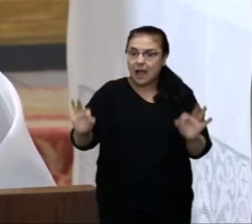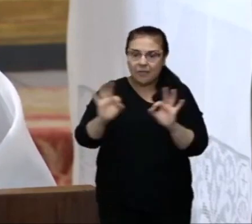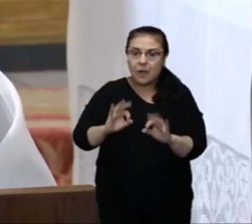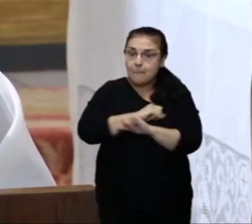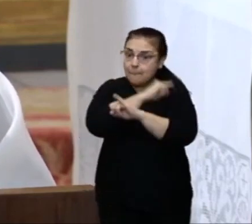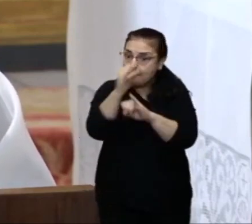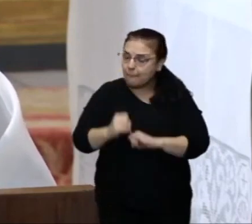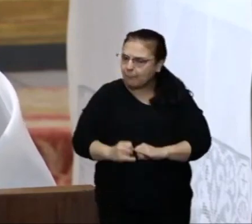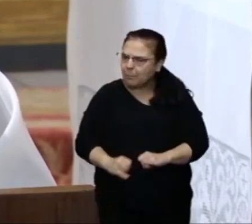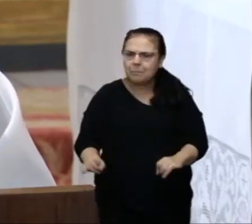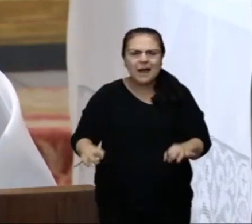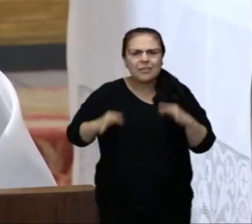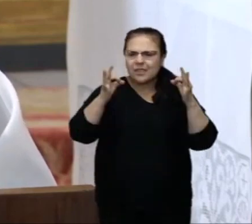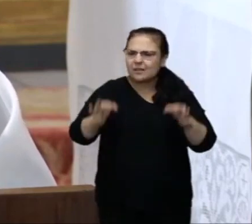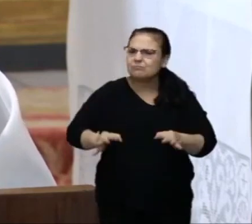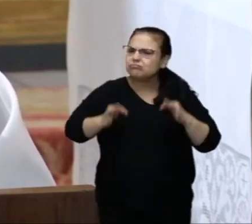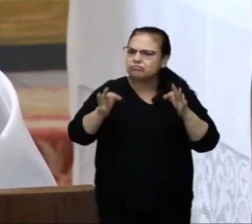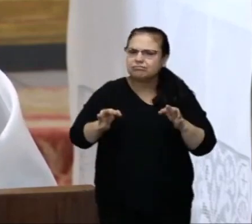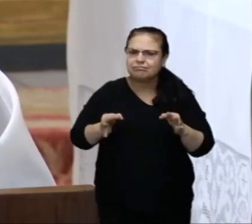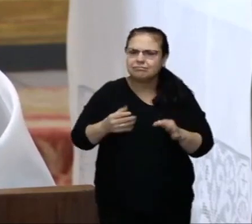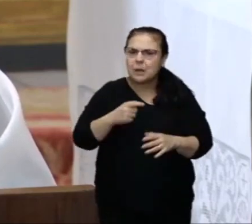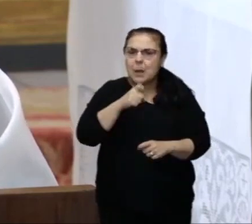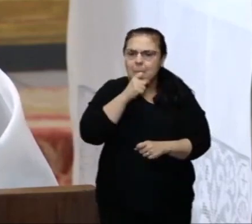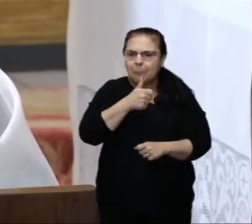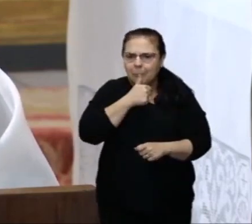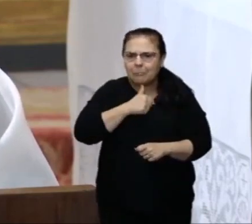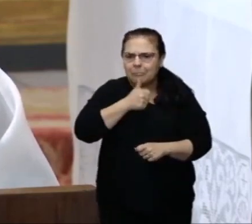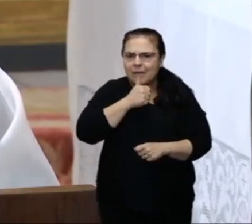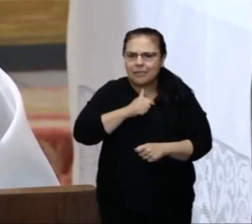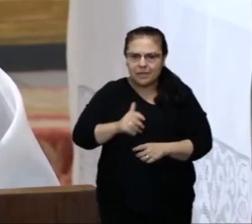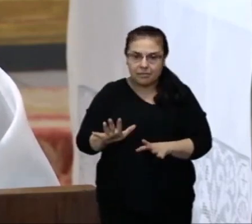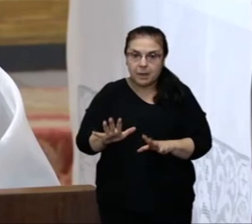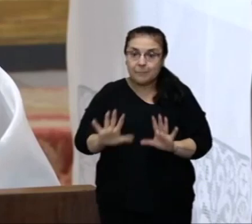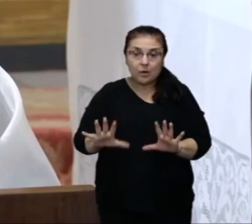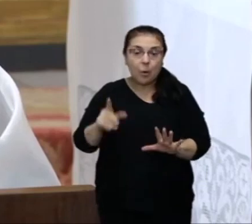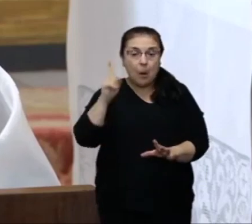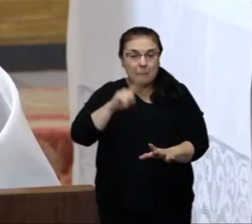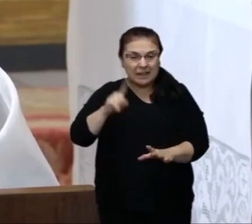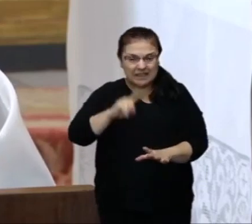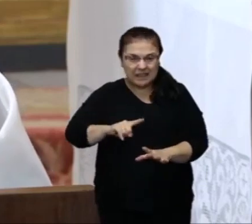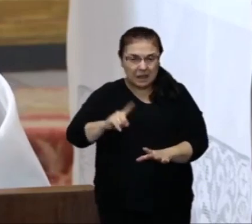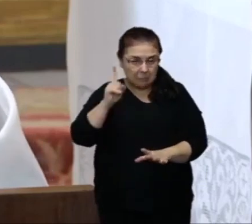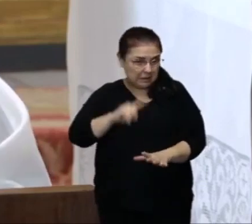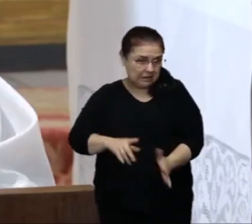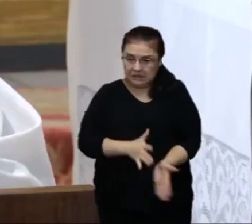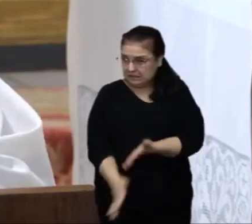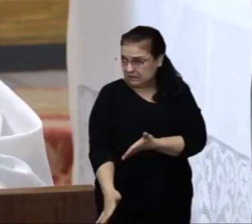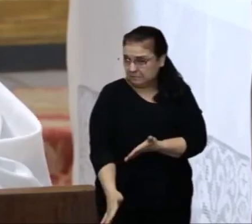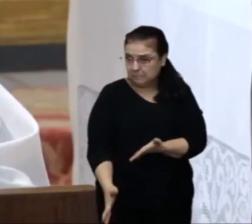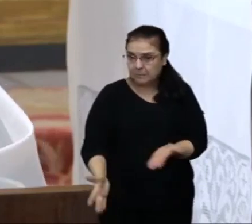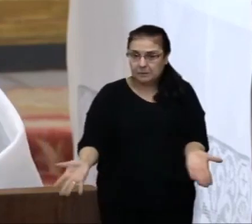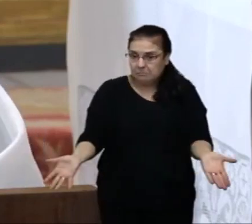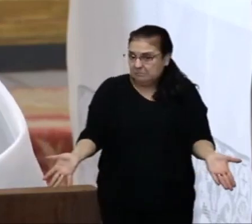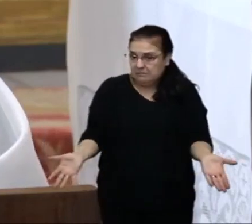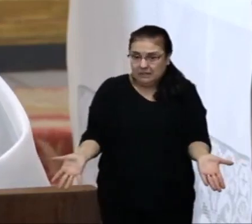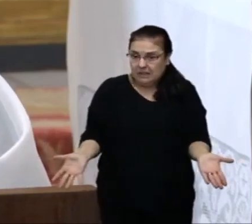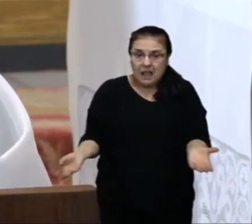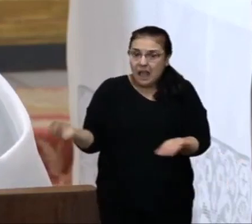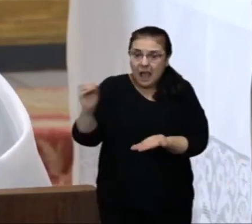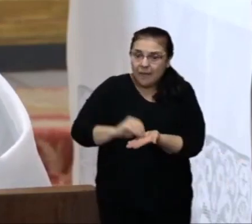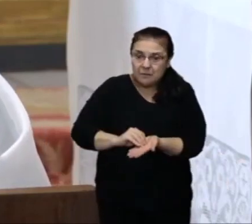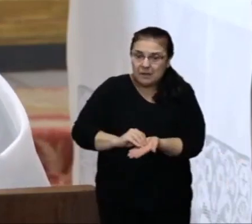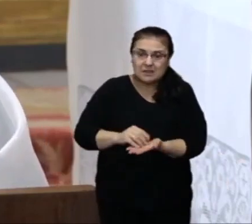paz, con toda la infinita paciencia. Pero lo que es mentira será mentira siempre. Y además la mentira